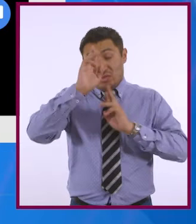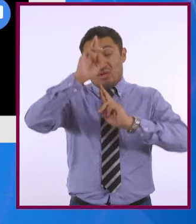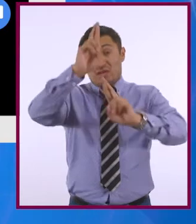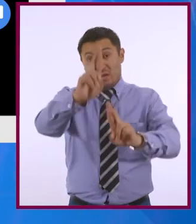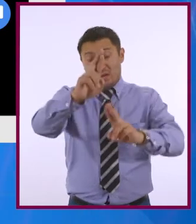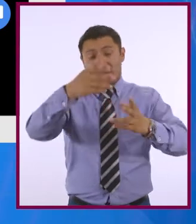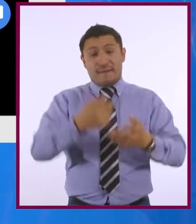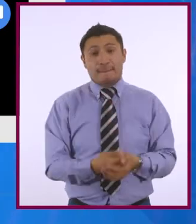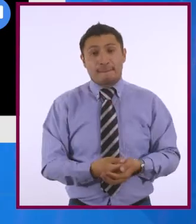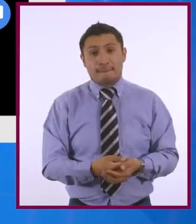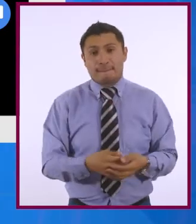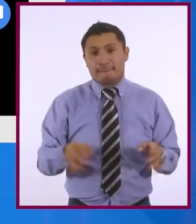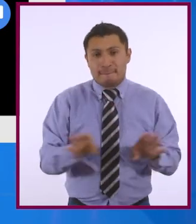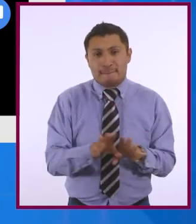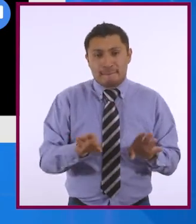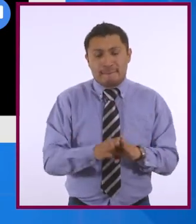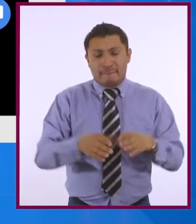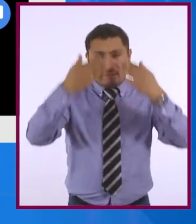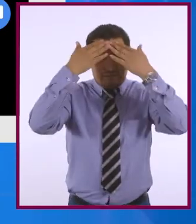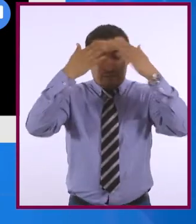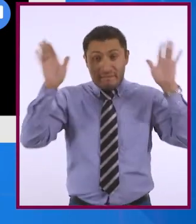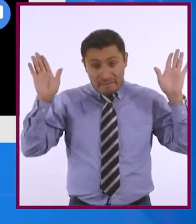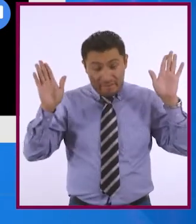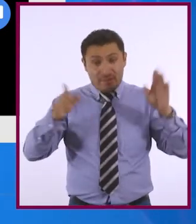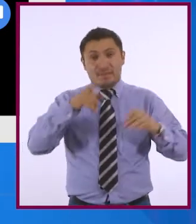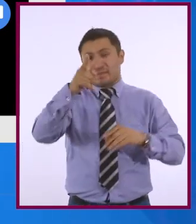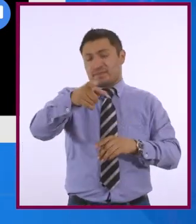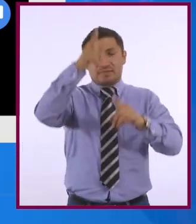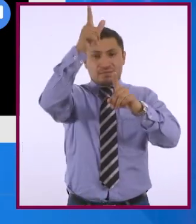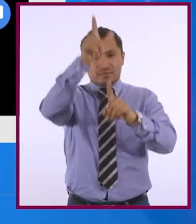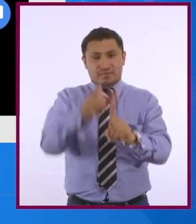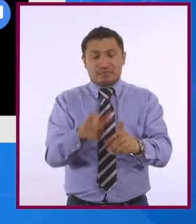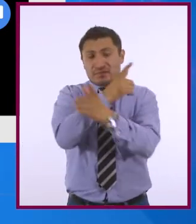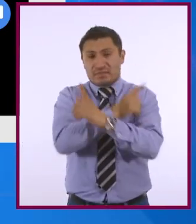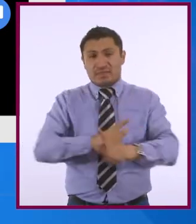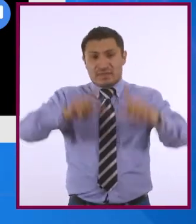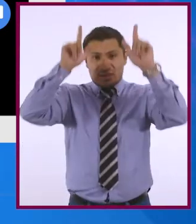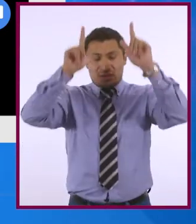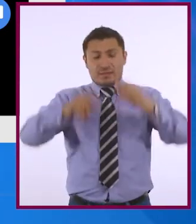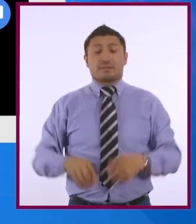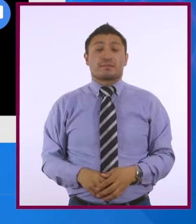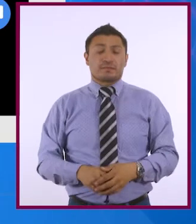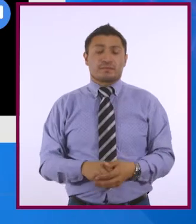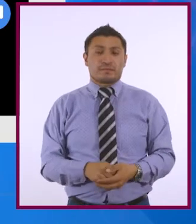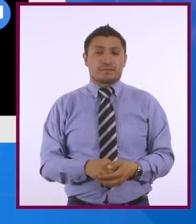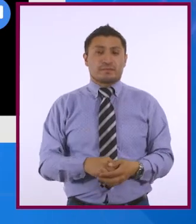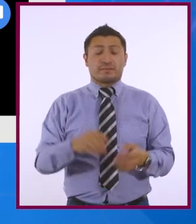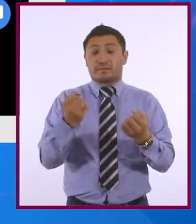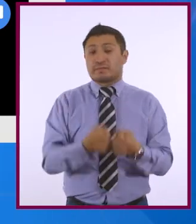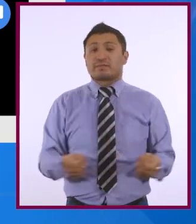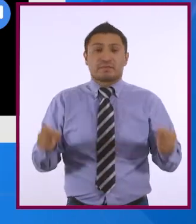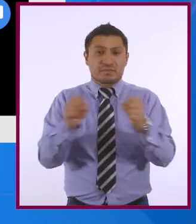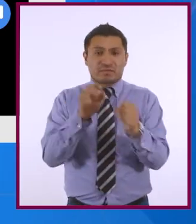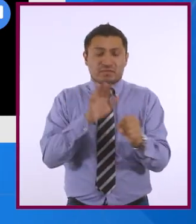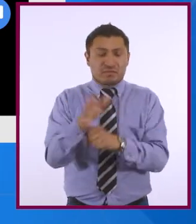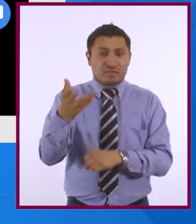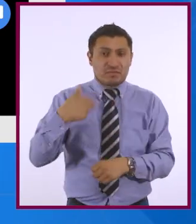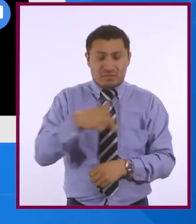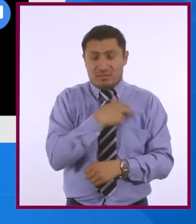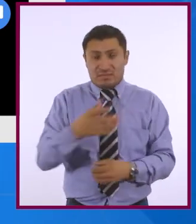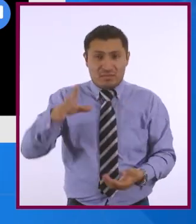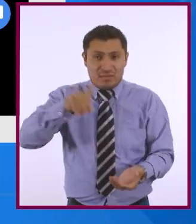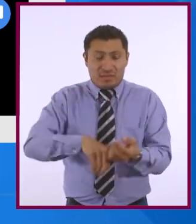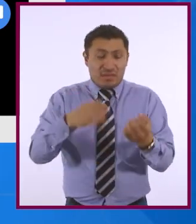desde una apertura a ser quien sean, que sean libres de ser y no ser. La sociedad y lo que tenemos como